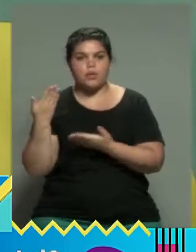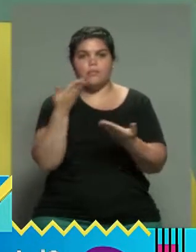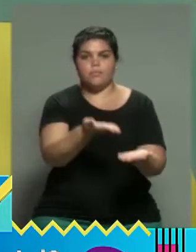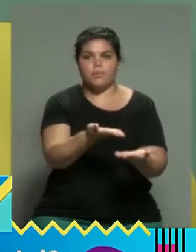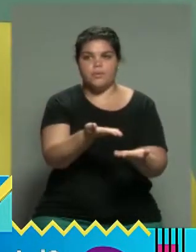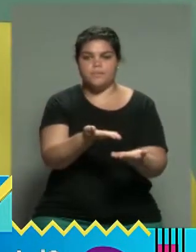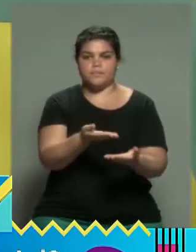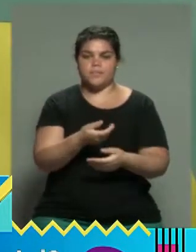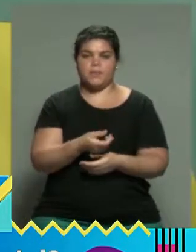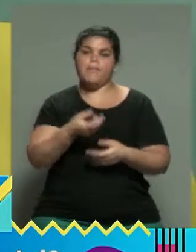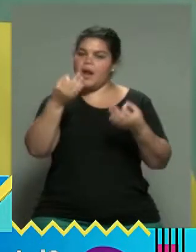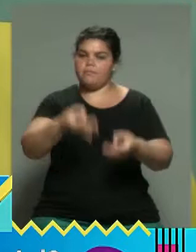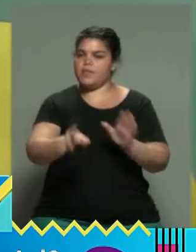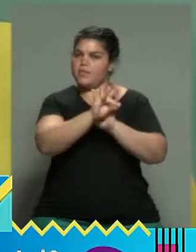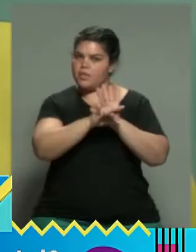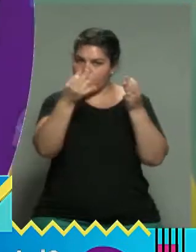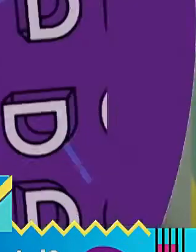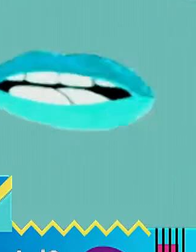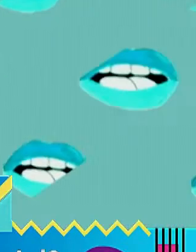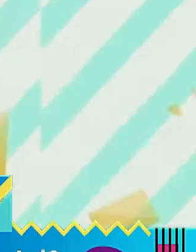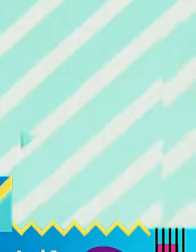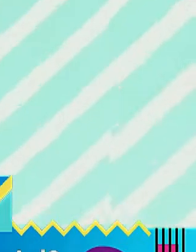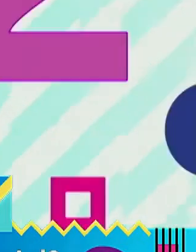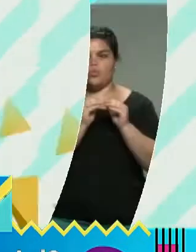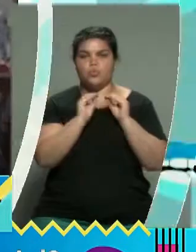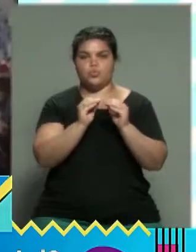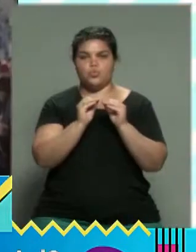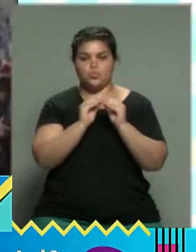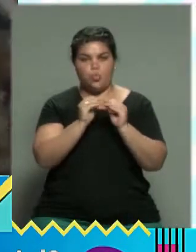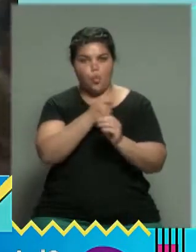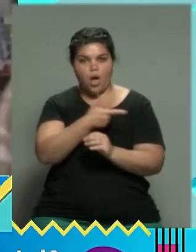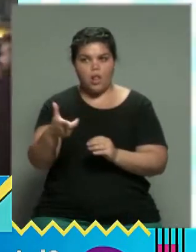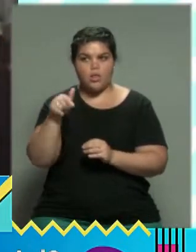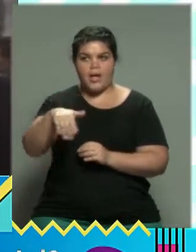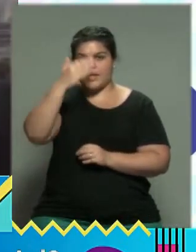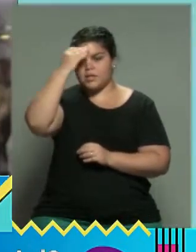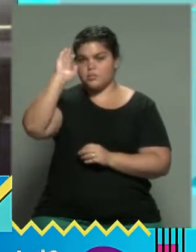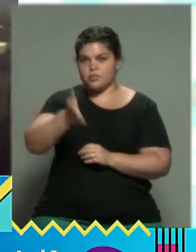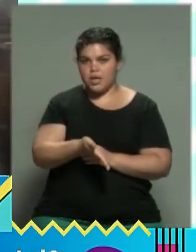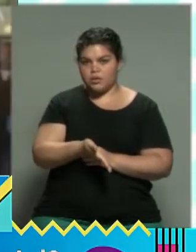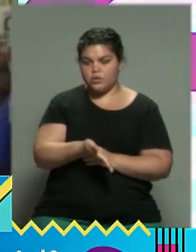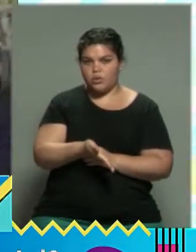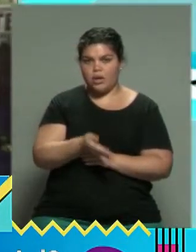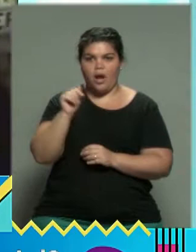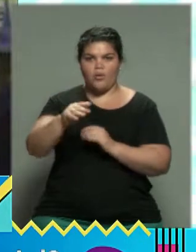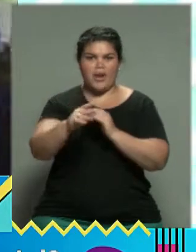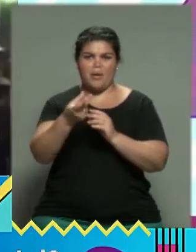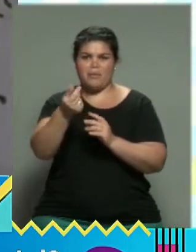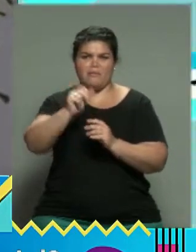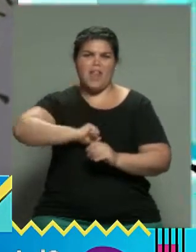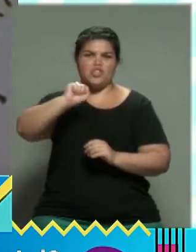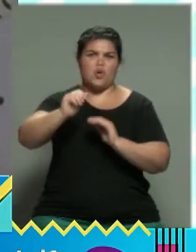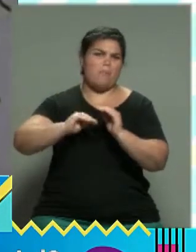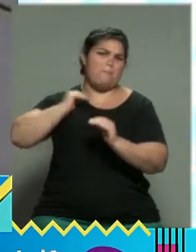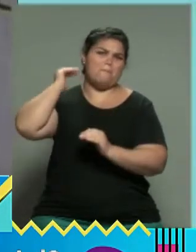concretas. 15% en las paritarias. Y la inflación se disparó y está proyectada para este año mucho más. Entonces, bueno, hay un